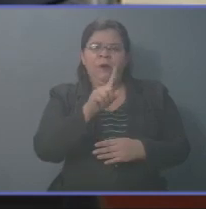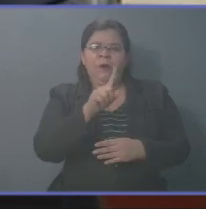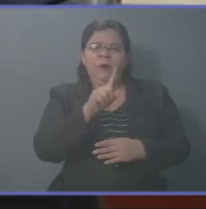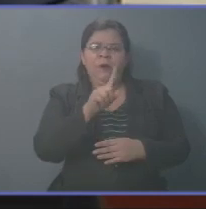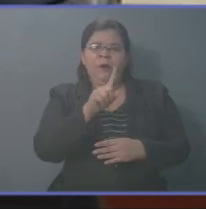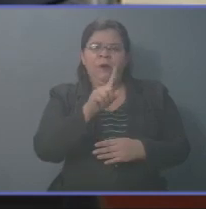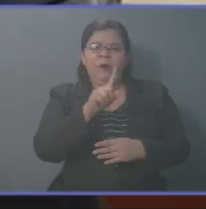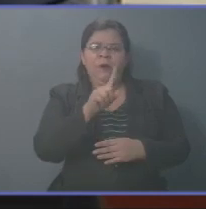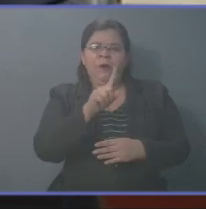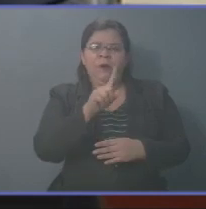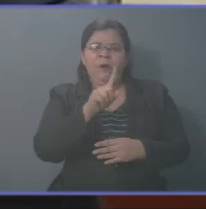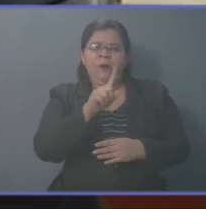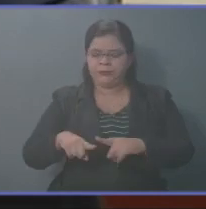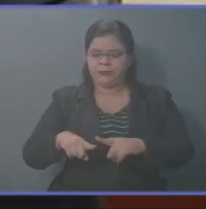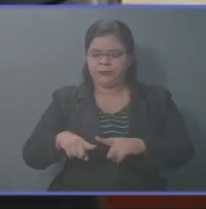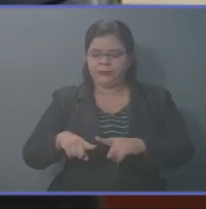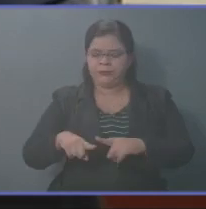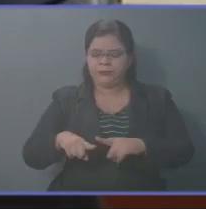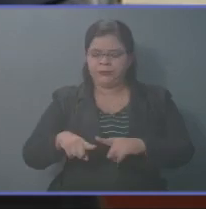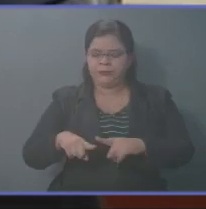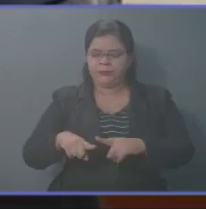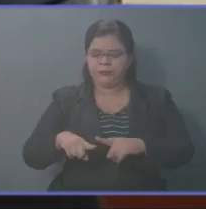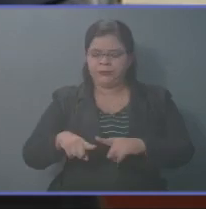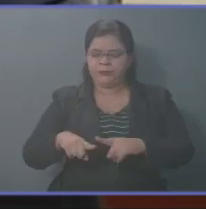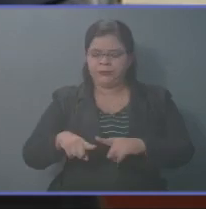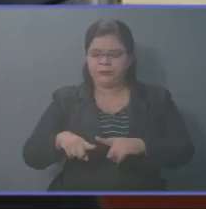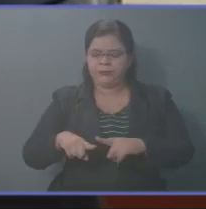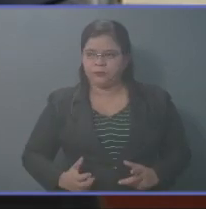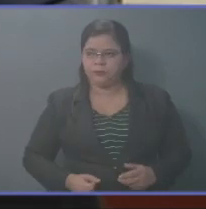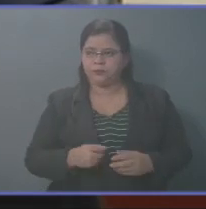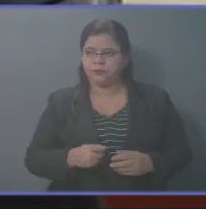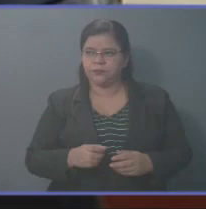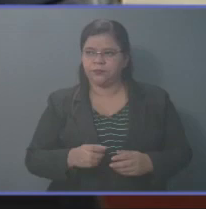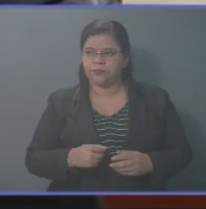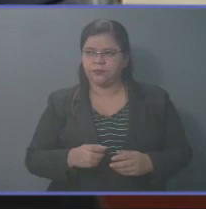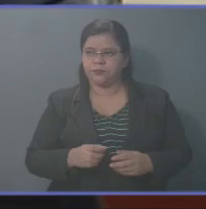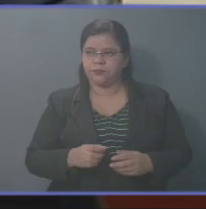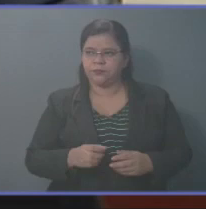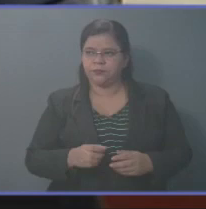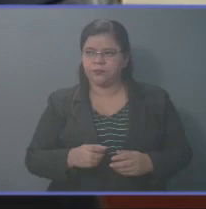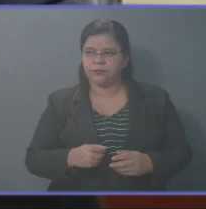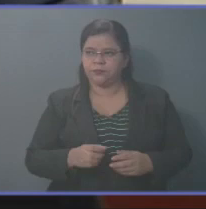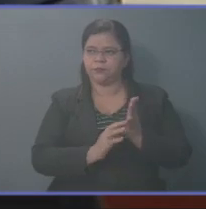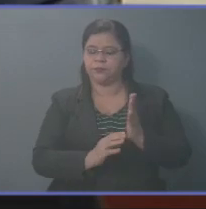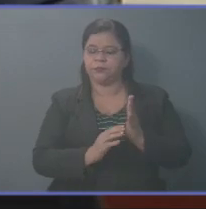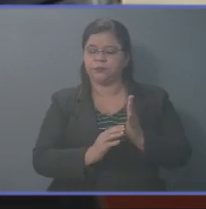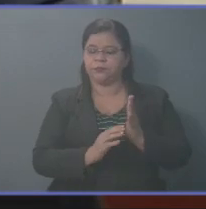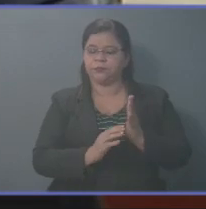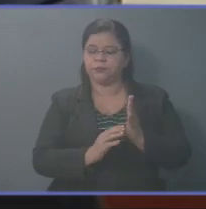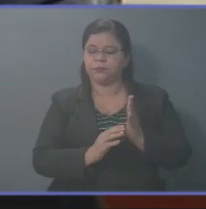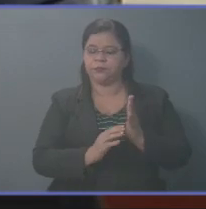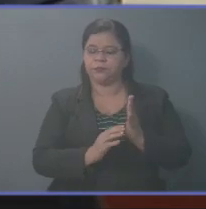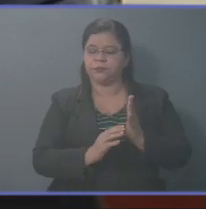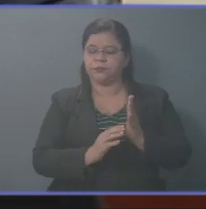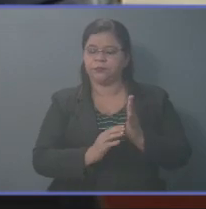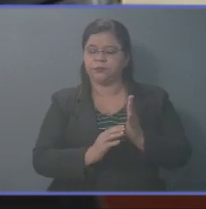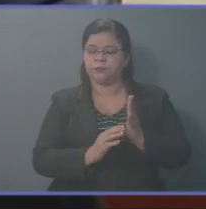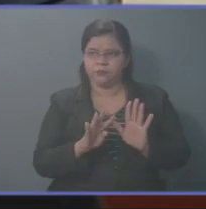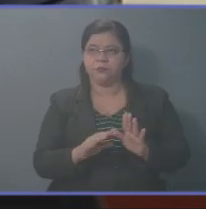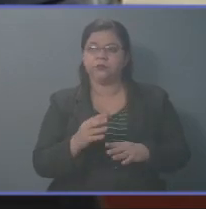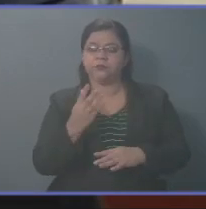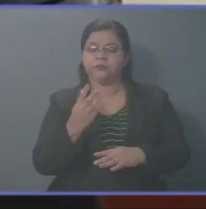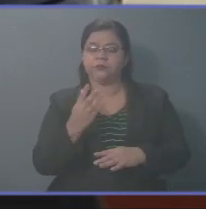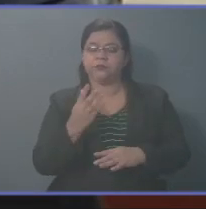de fecha 11 de abril 2003, publicado en el Diario Oficial número 94, tomo número 359